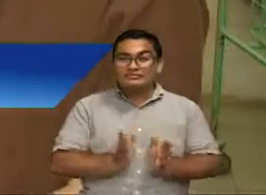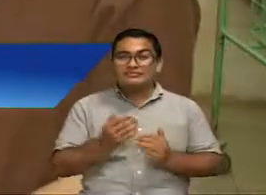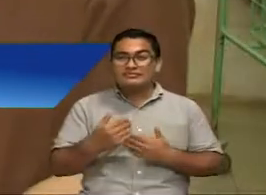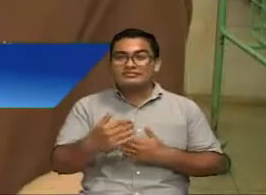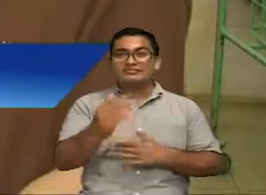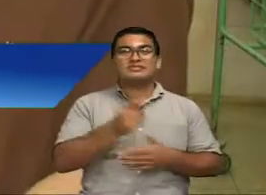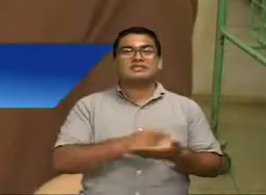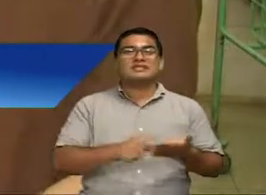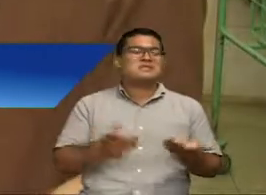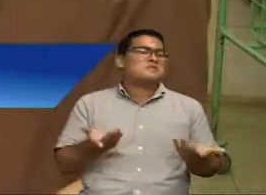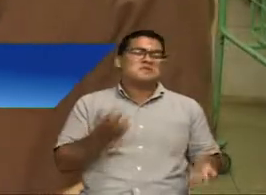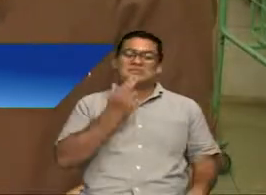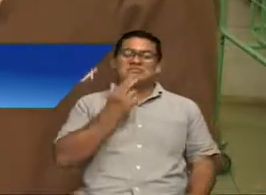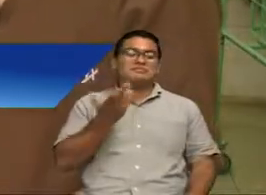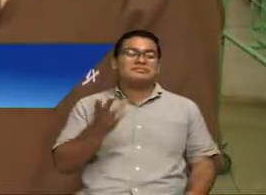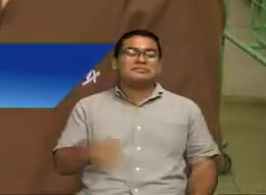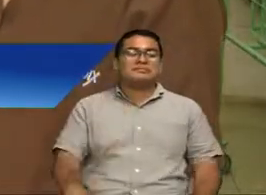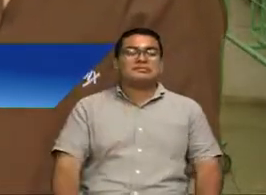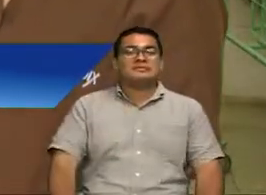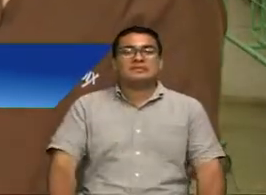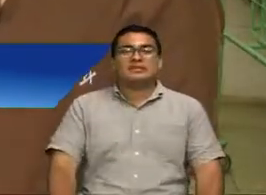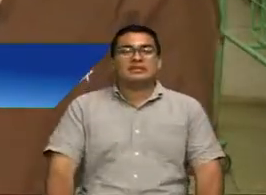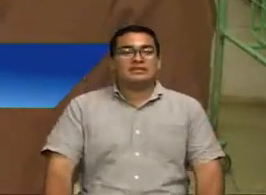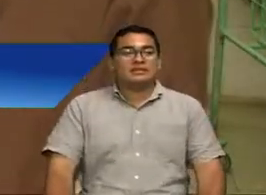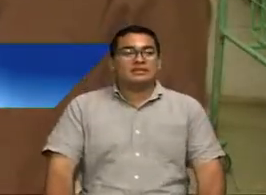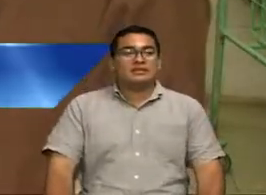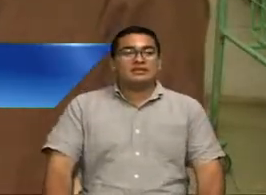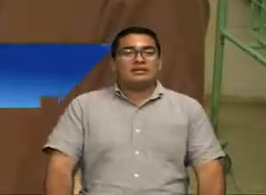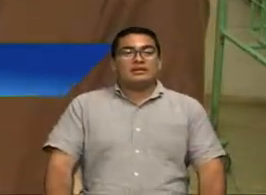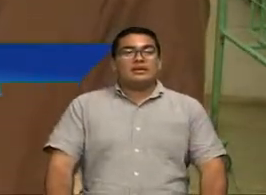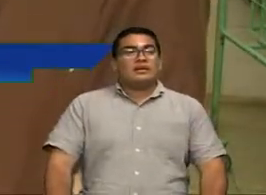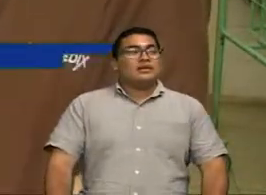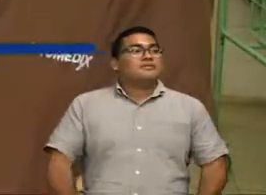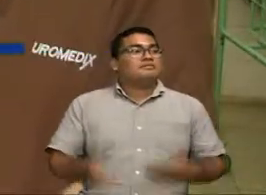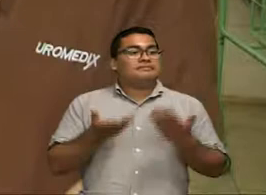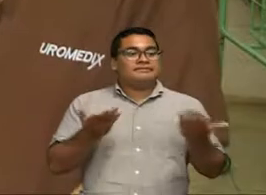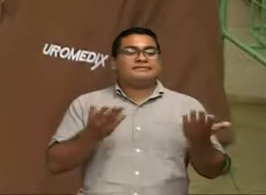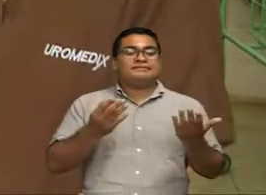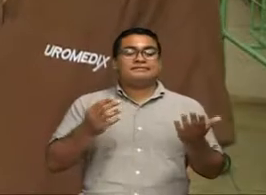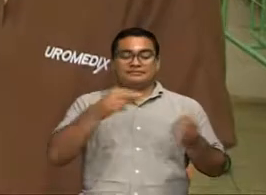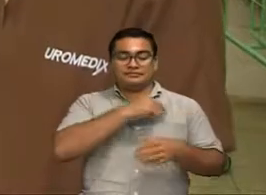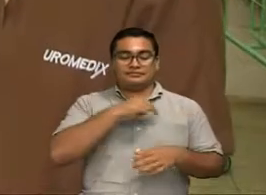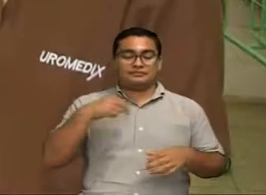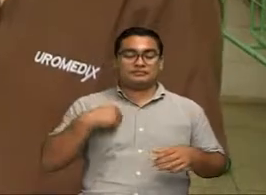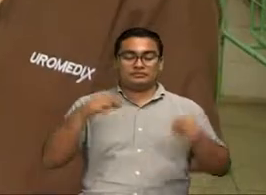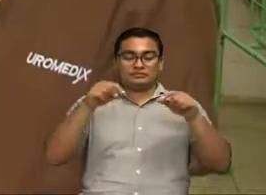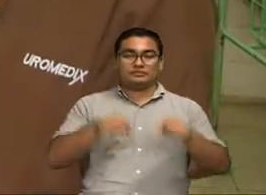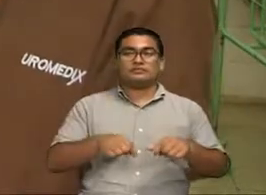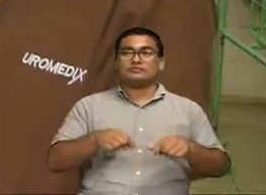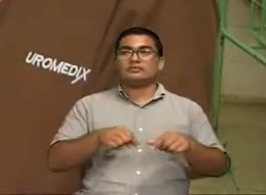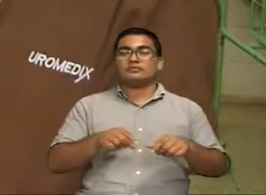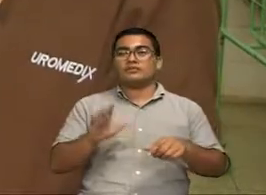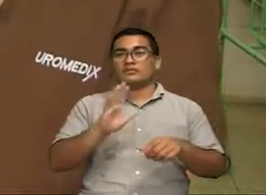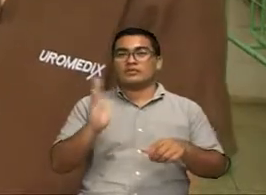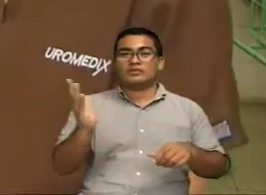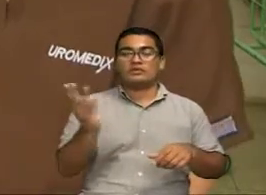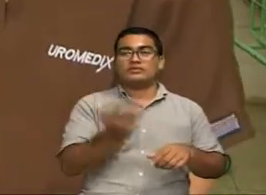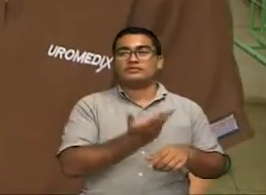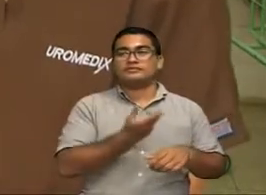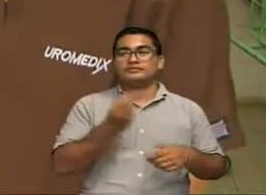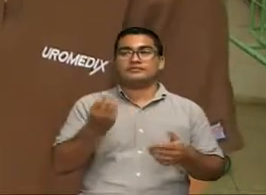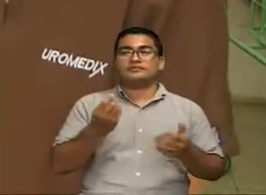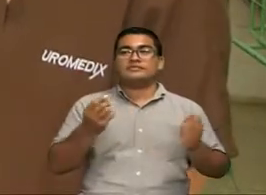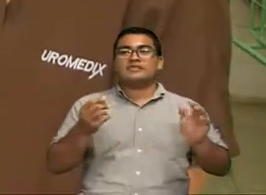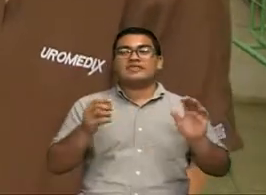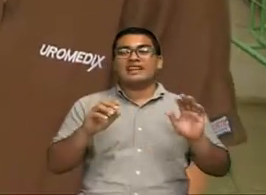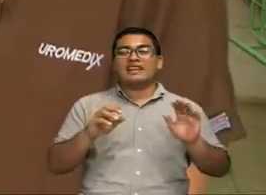de que sale embarazada. Pues nosotros aquí recibimos a todas las pacientes que vienen a labor